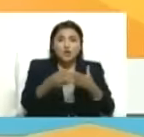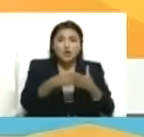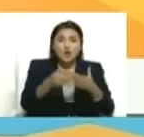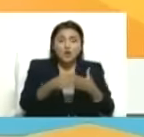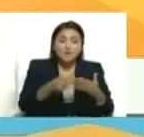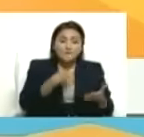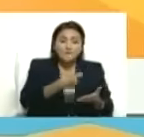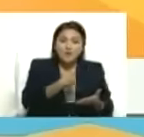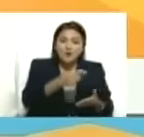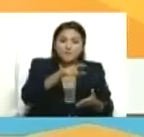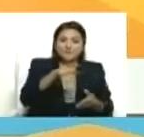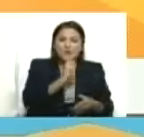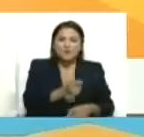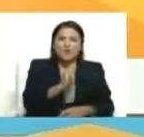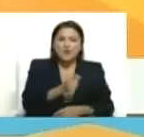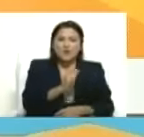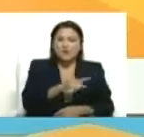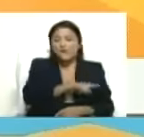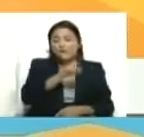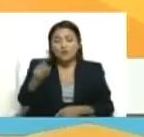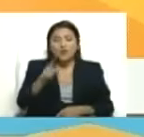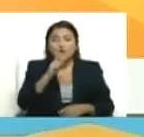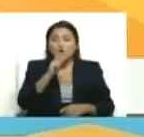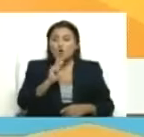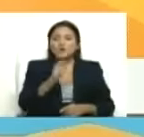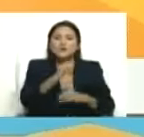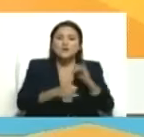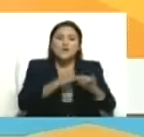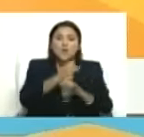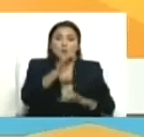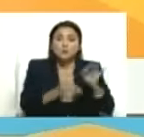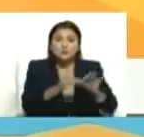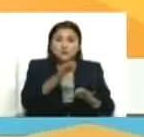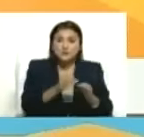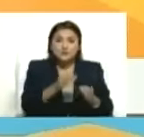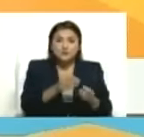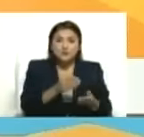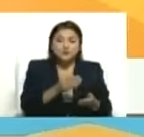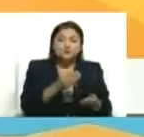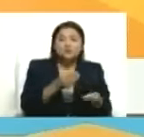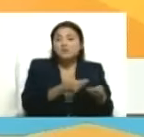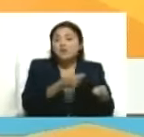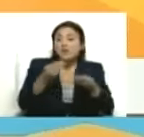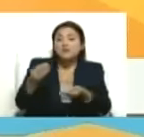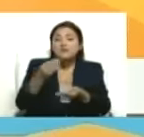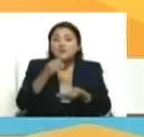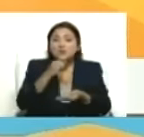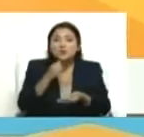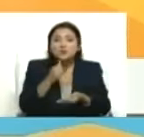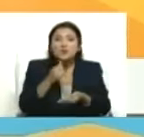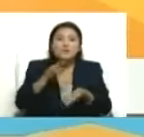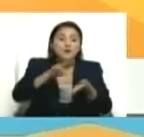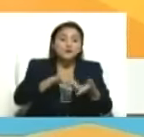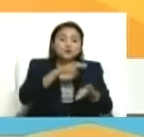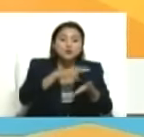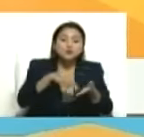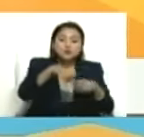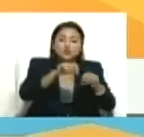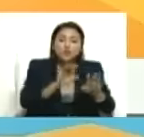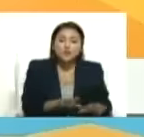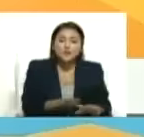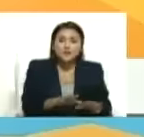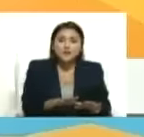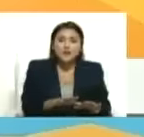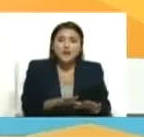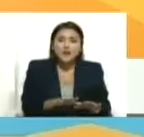honorarios de los abogados que fueron a la Corte Internacional de Justicia a introducir ese aecio pidiéndole la